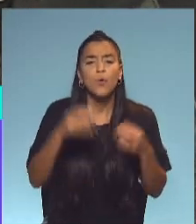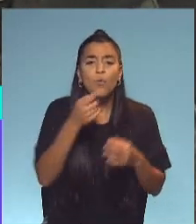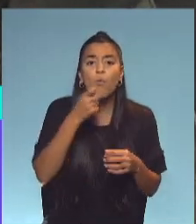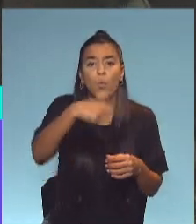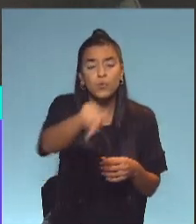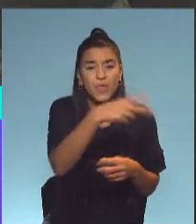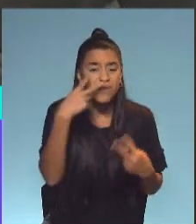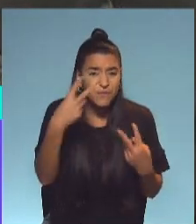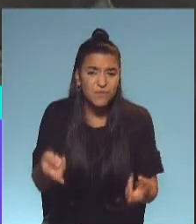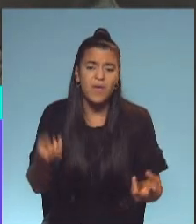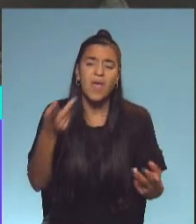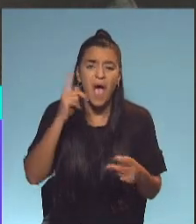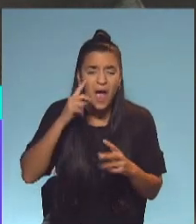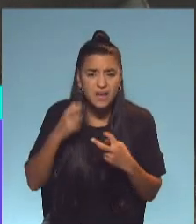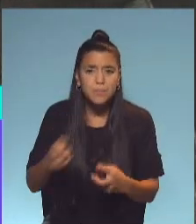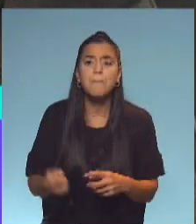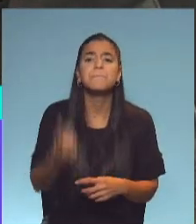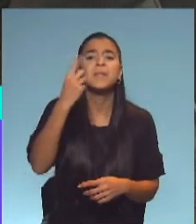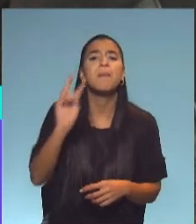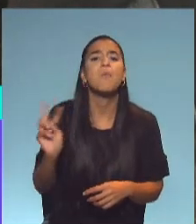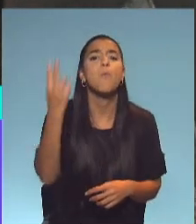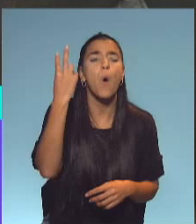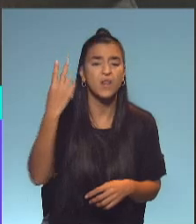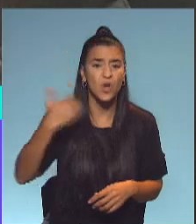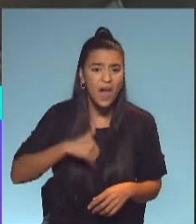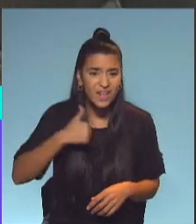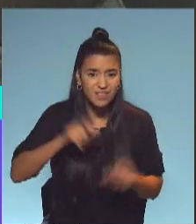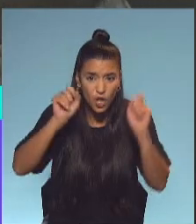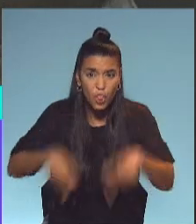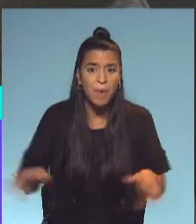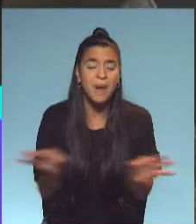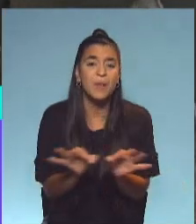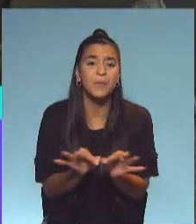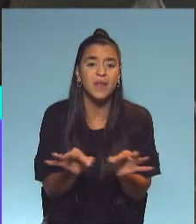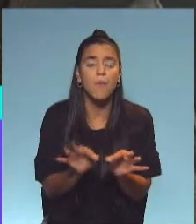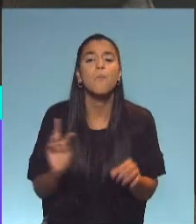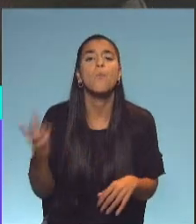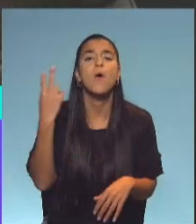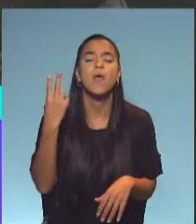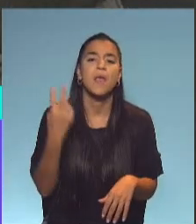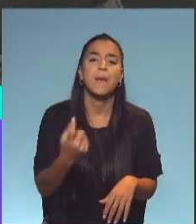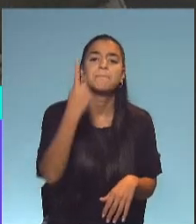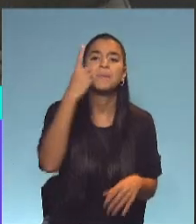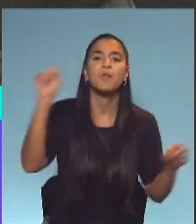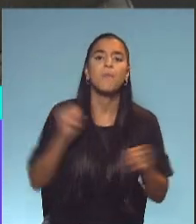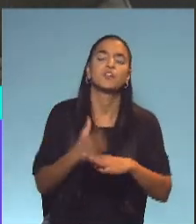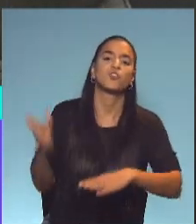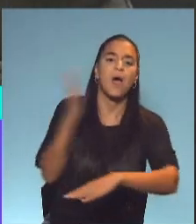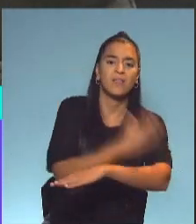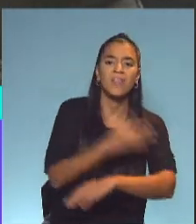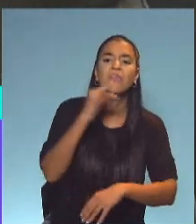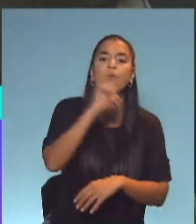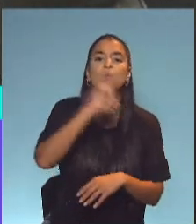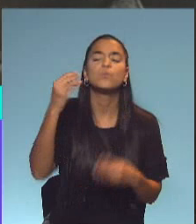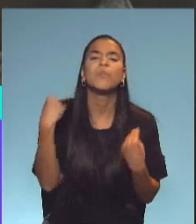ustedes revisan las causas van a ver que el primer muerto argentino en Malvinas muere antes del 1 de mayo, lo denuncian